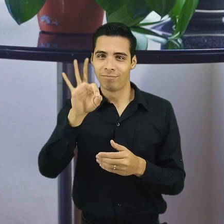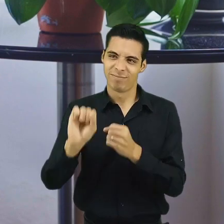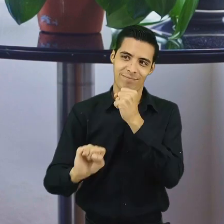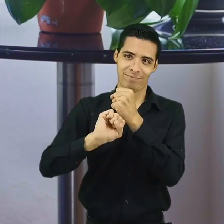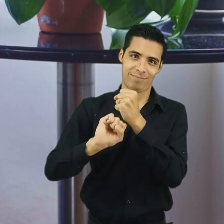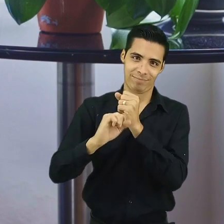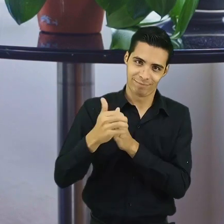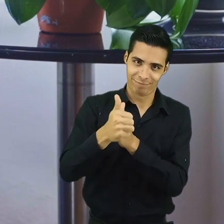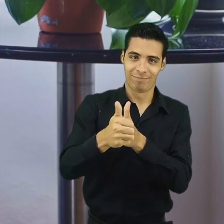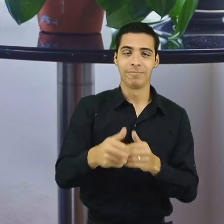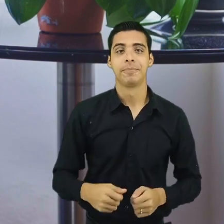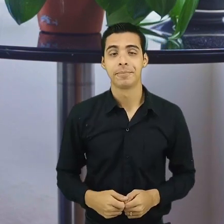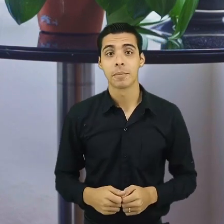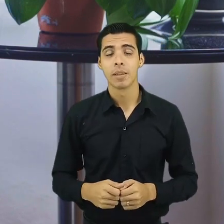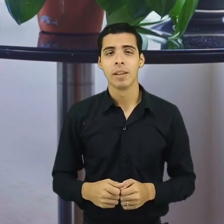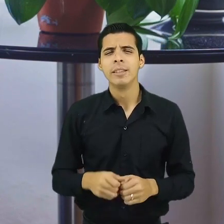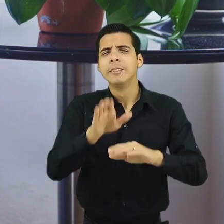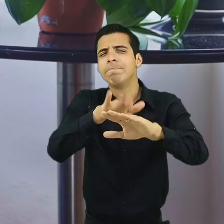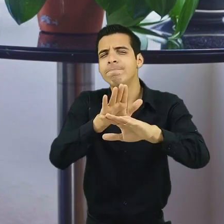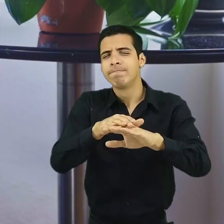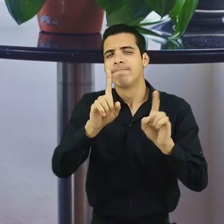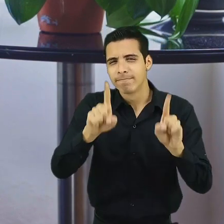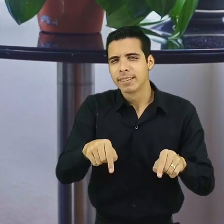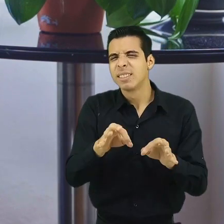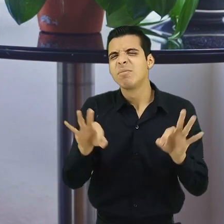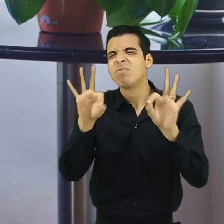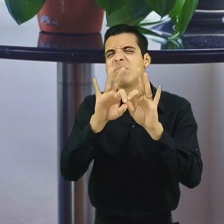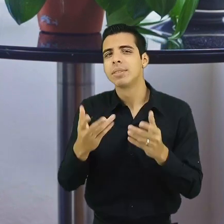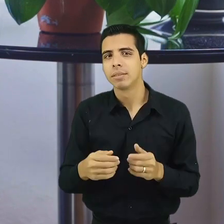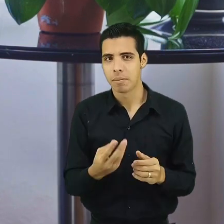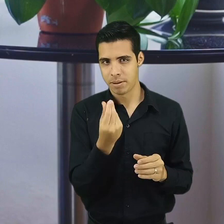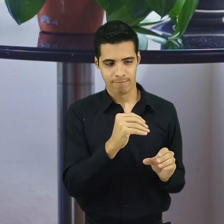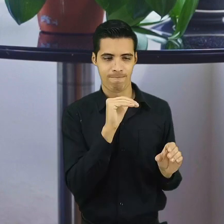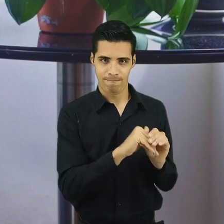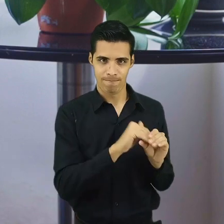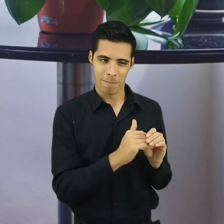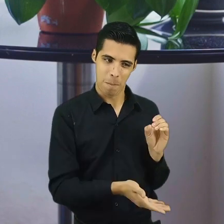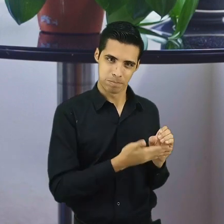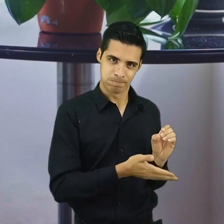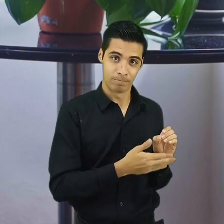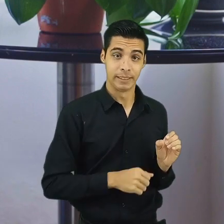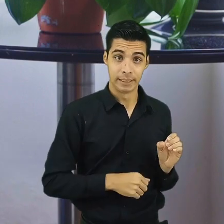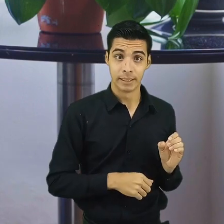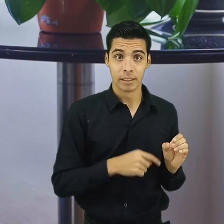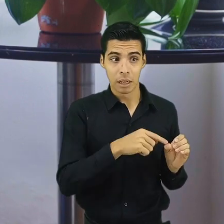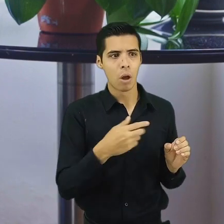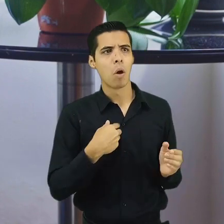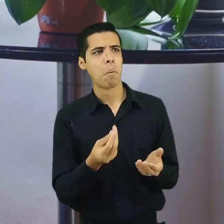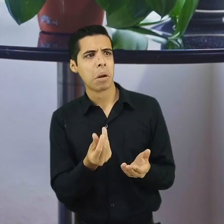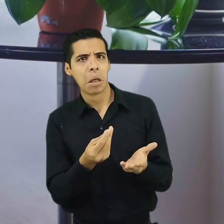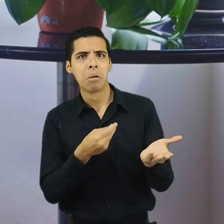previo. Es clave gastar menos de lo que ganamos y aumentar nuestros ingresos. Encuentra la forma de hacerlo. Una de las mejores